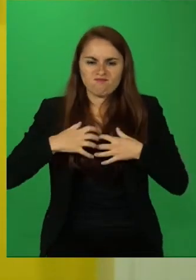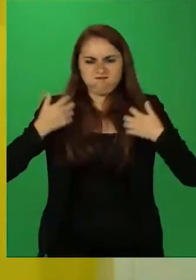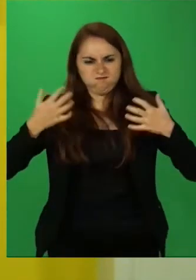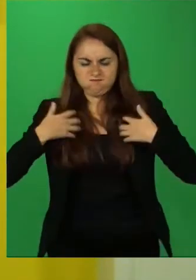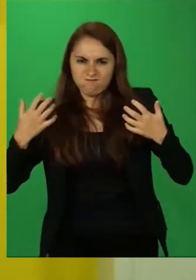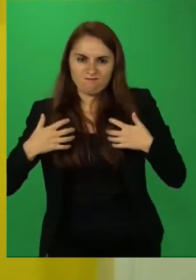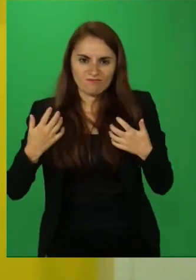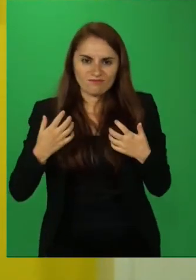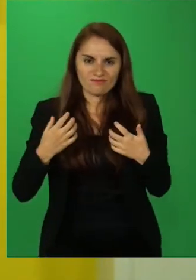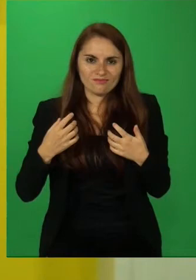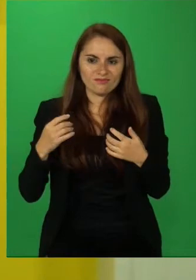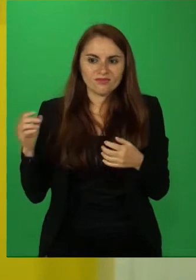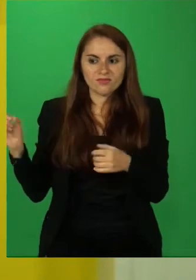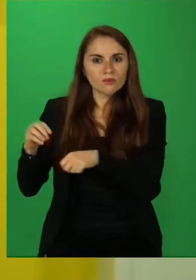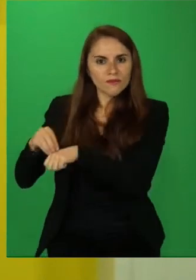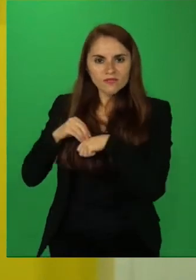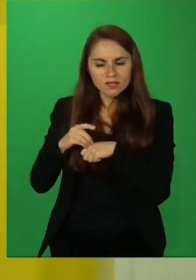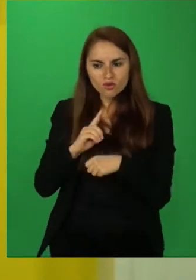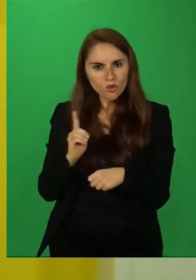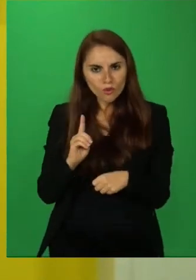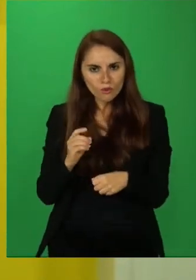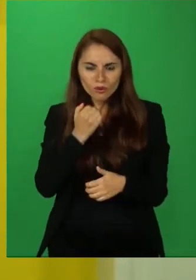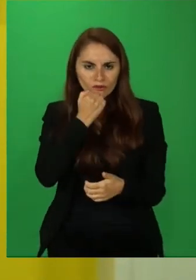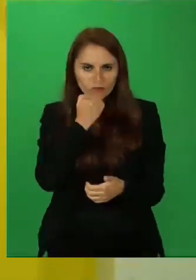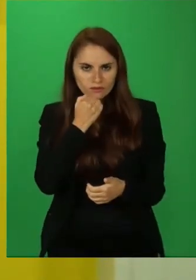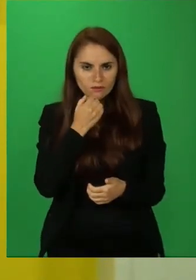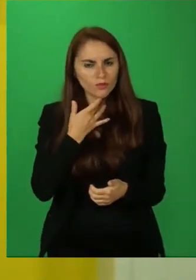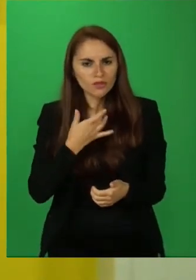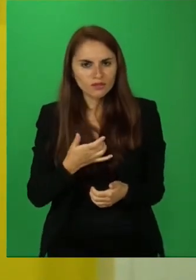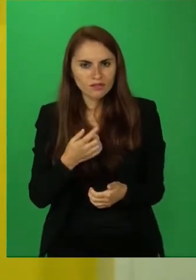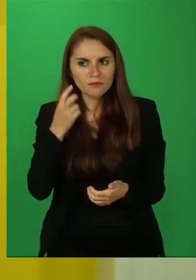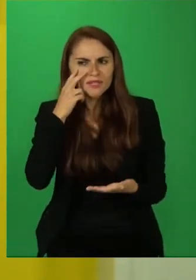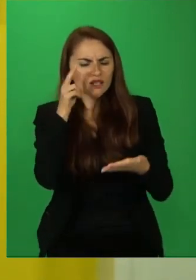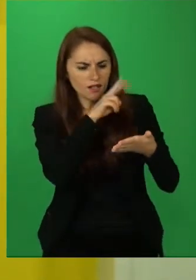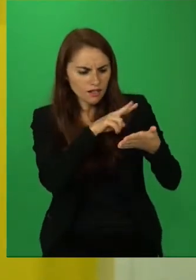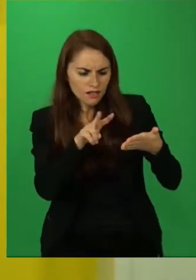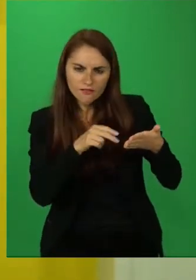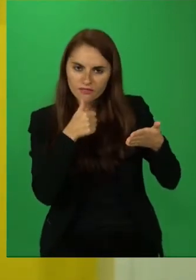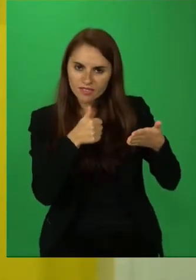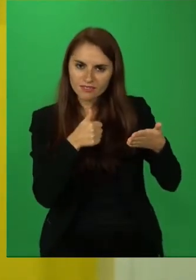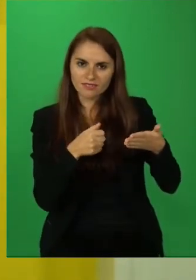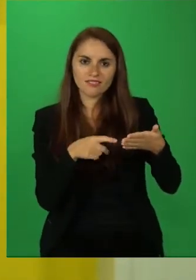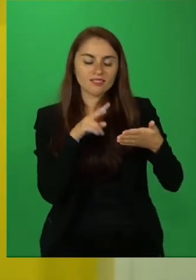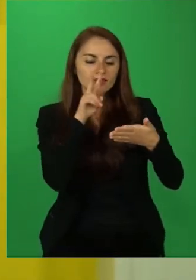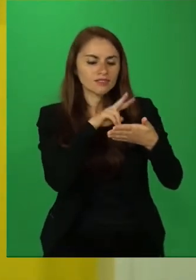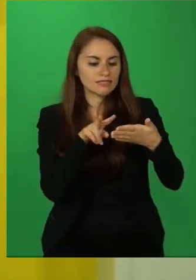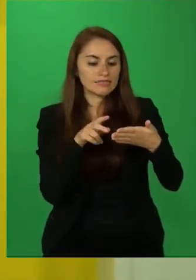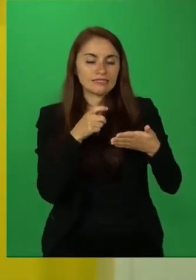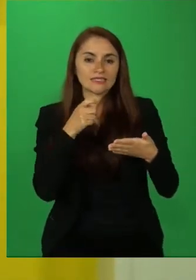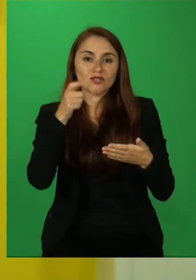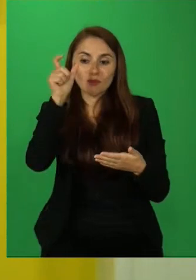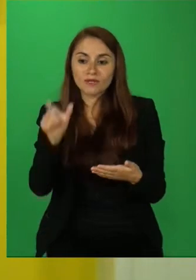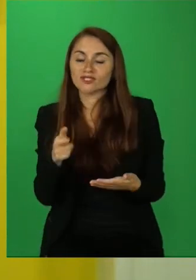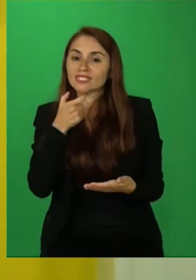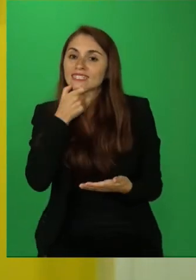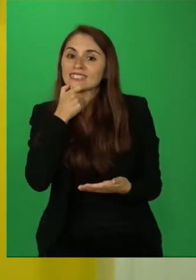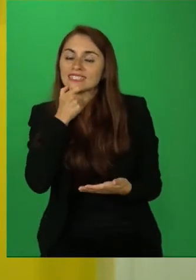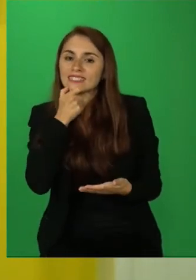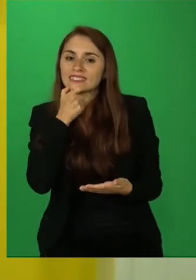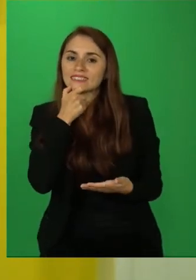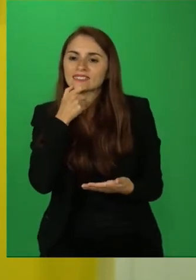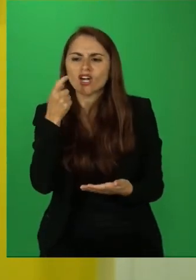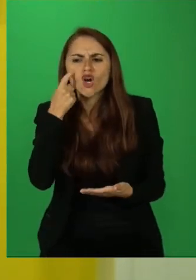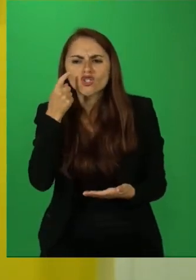no pues Paula, ¿por qué? Mira, lee bien. Los ingleses son